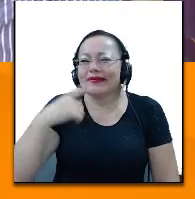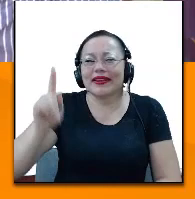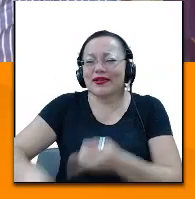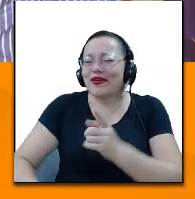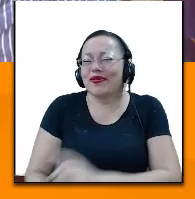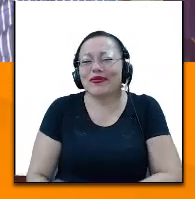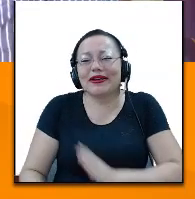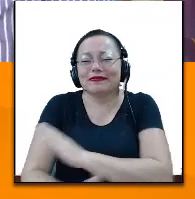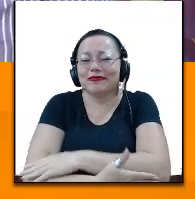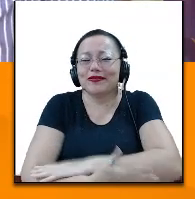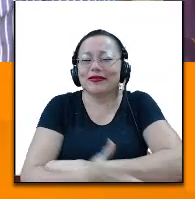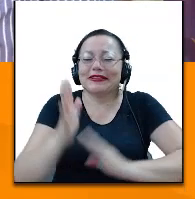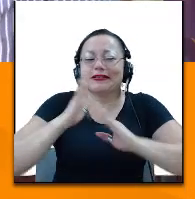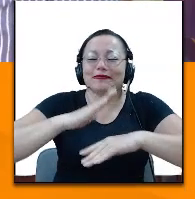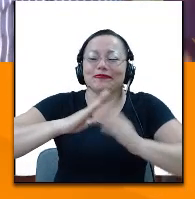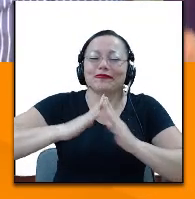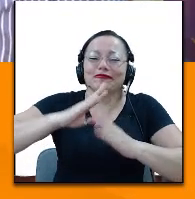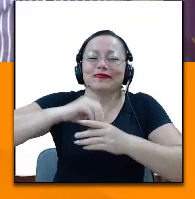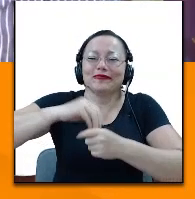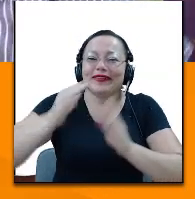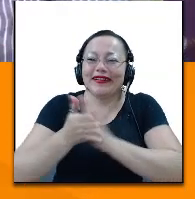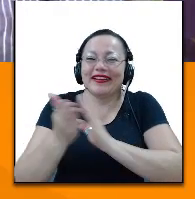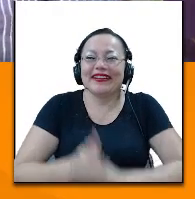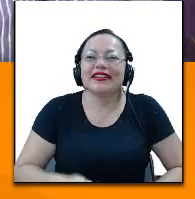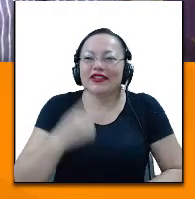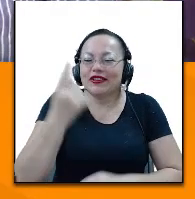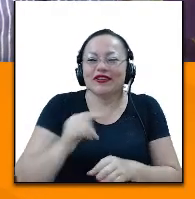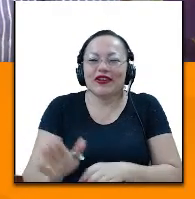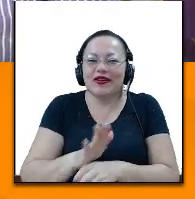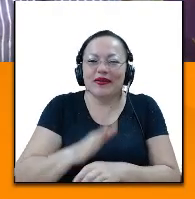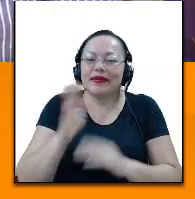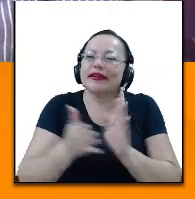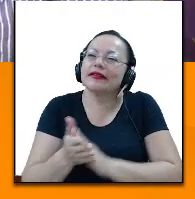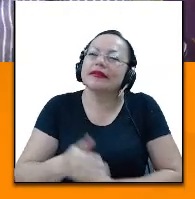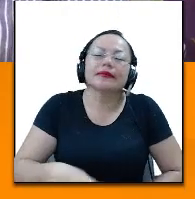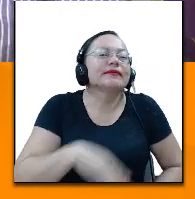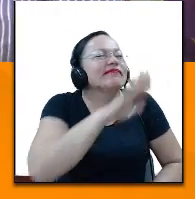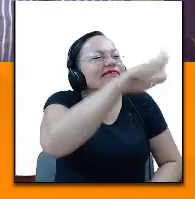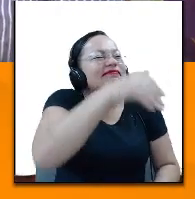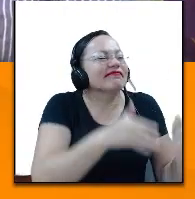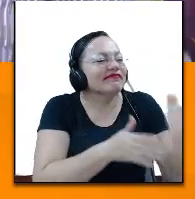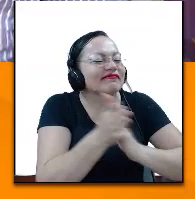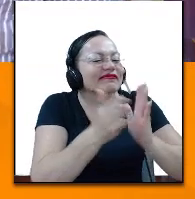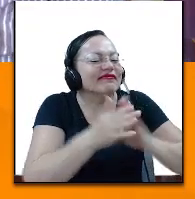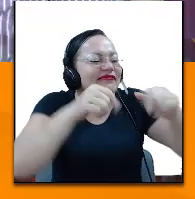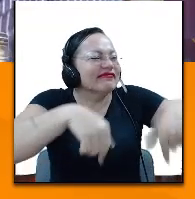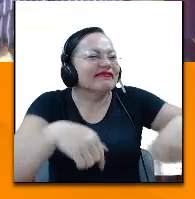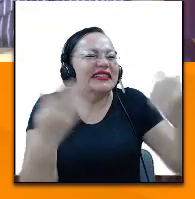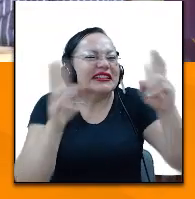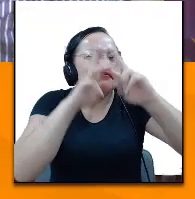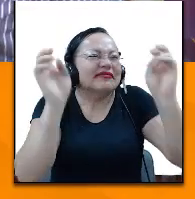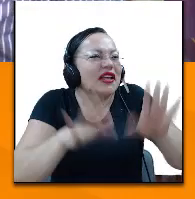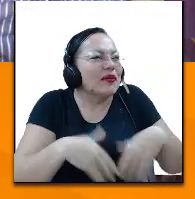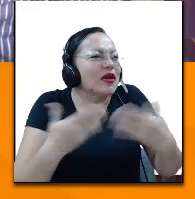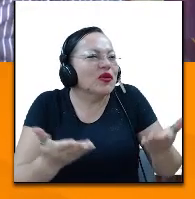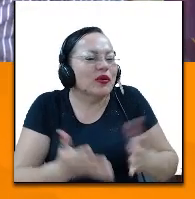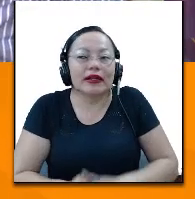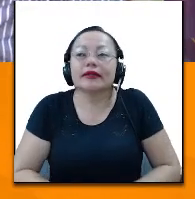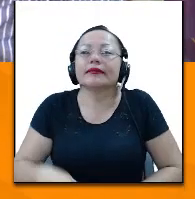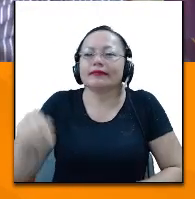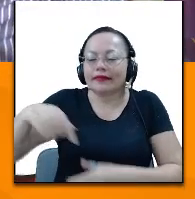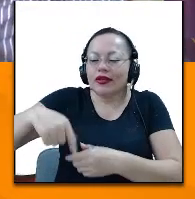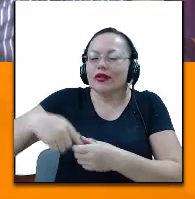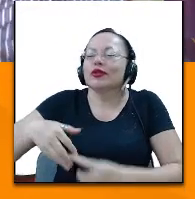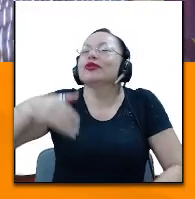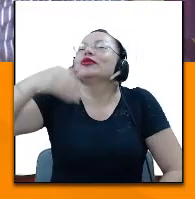No se puede. Muy bien. Solo en el barrio. ¿Qué tenemos para hoy, Gerald? Bueno, hoy les tengo un batido